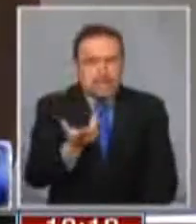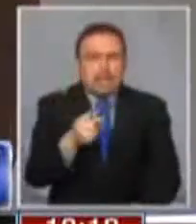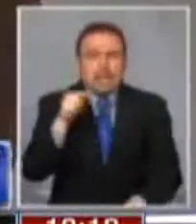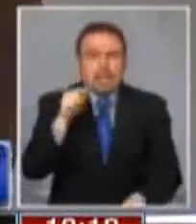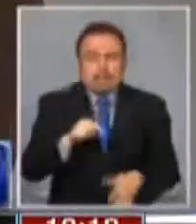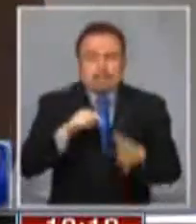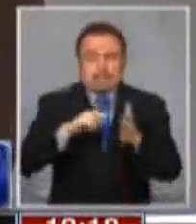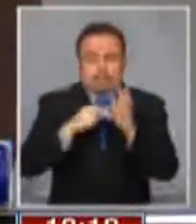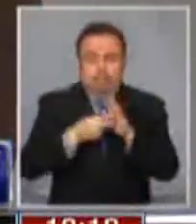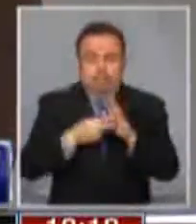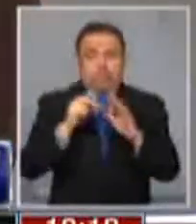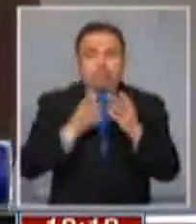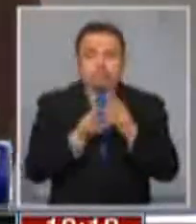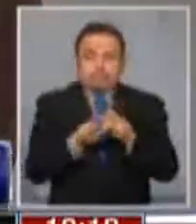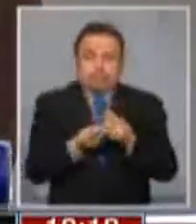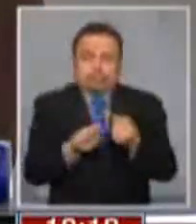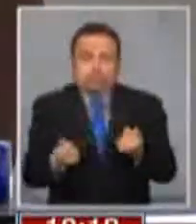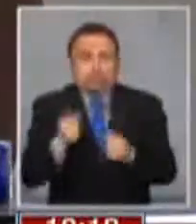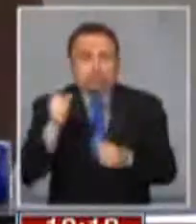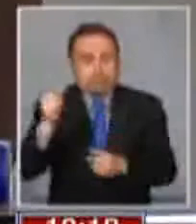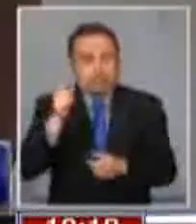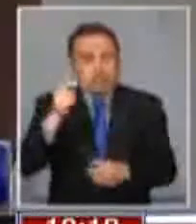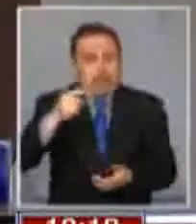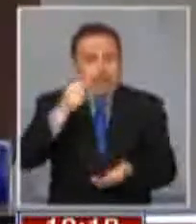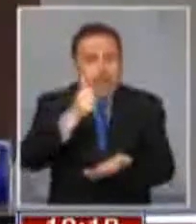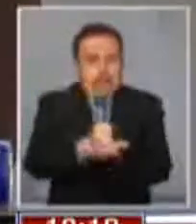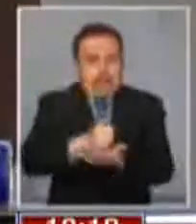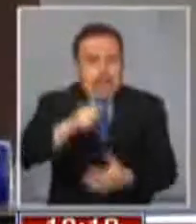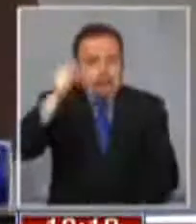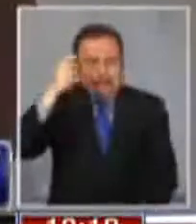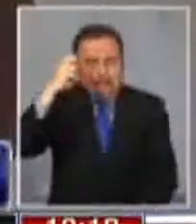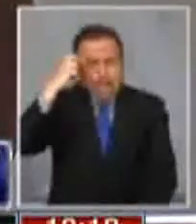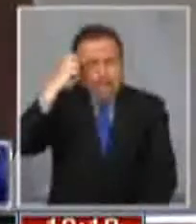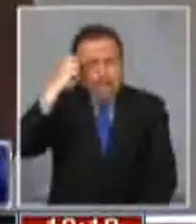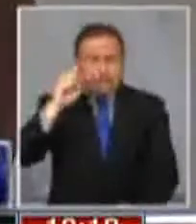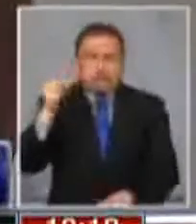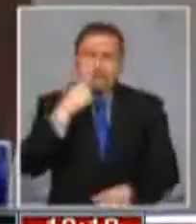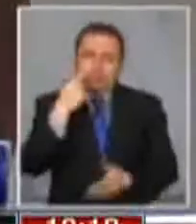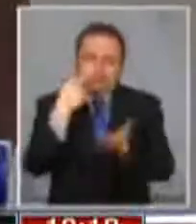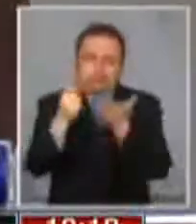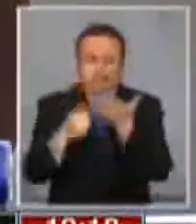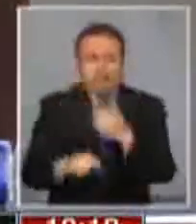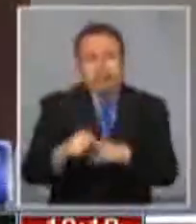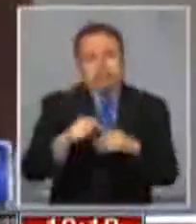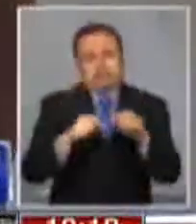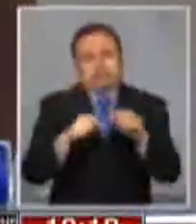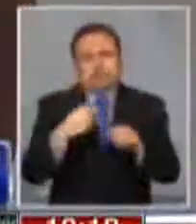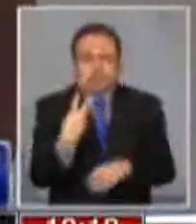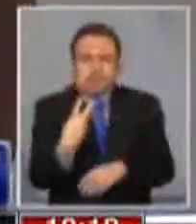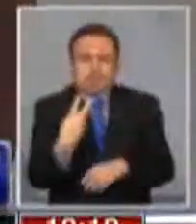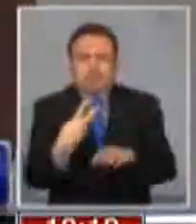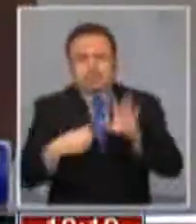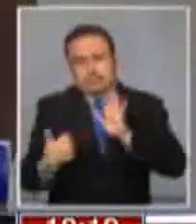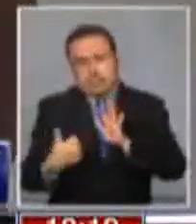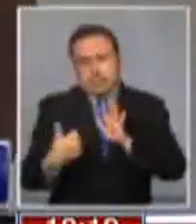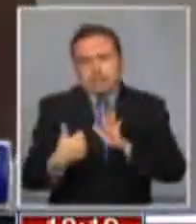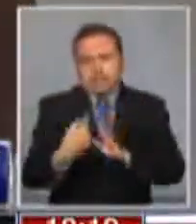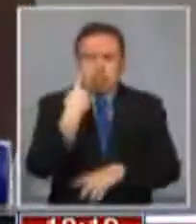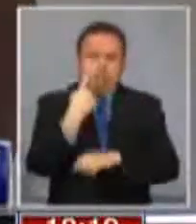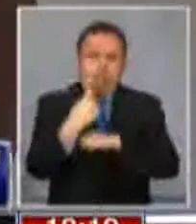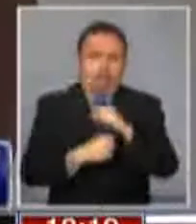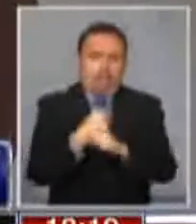resolver este tema. La alcaldesa ha dicho que esto se va a evaluar en 3, en 6, en un año. Depende